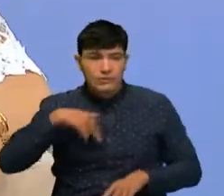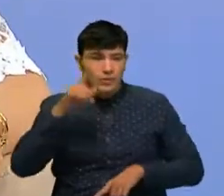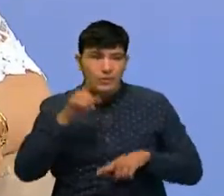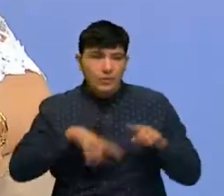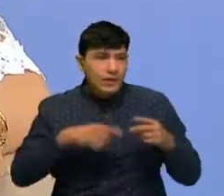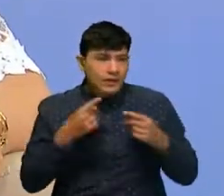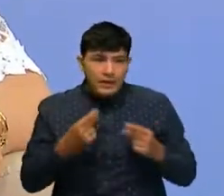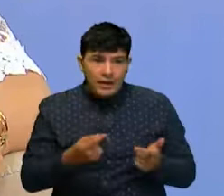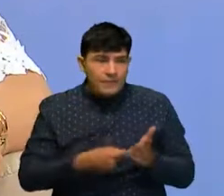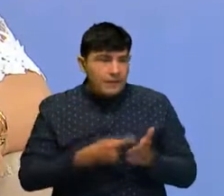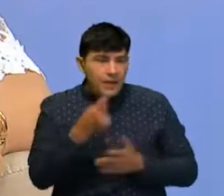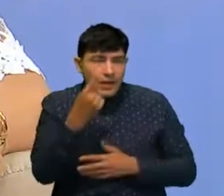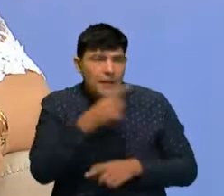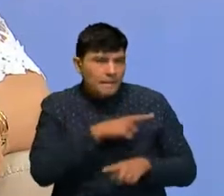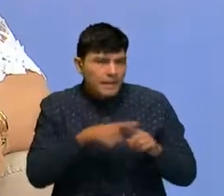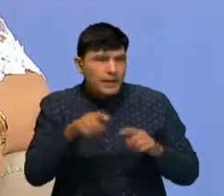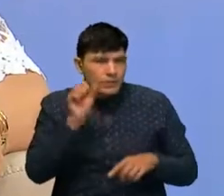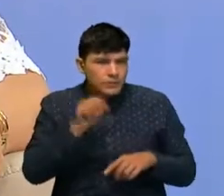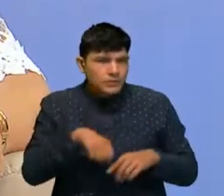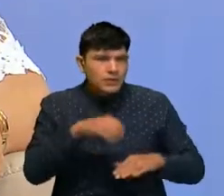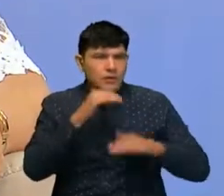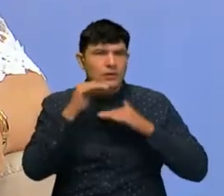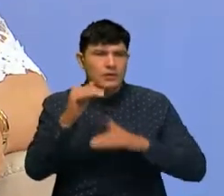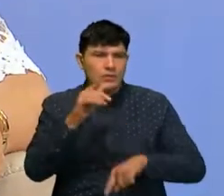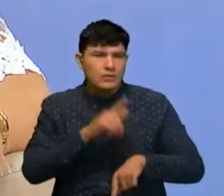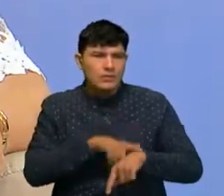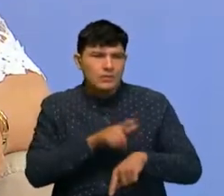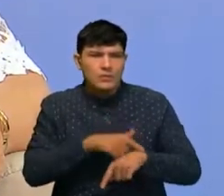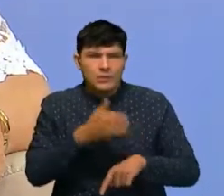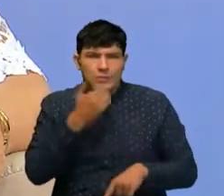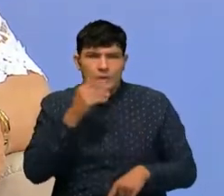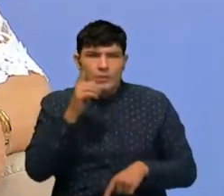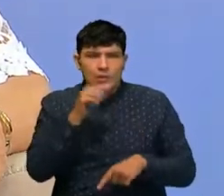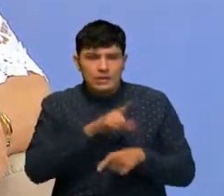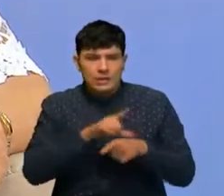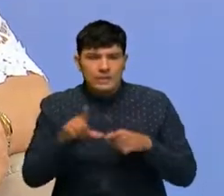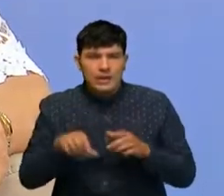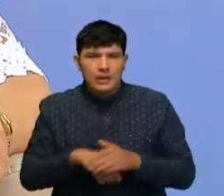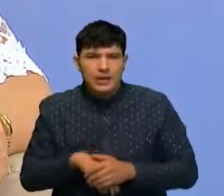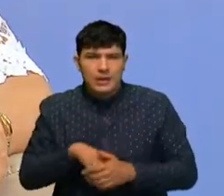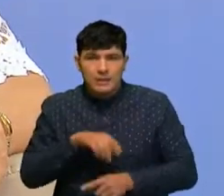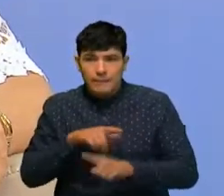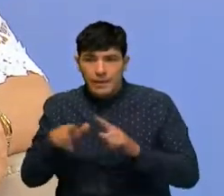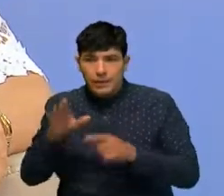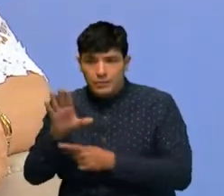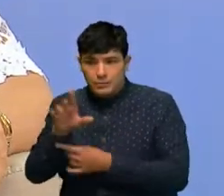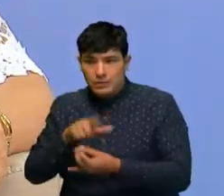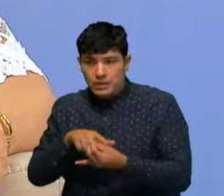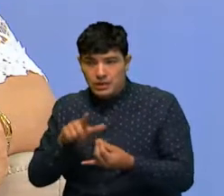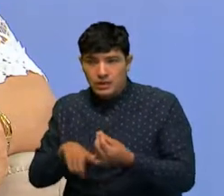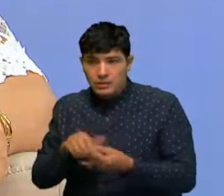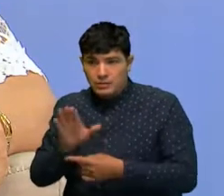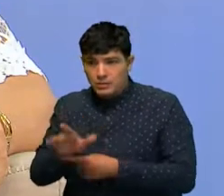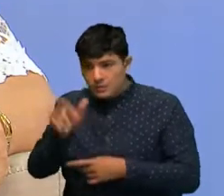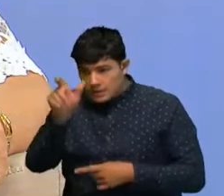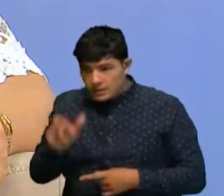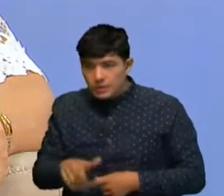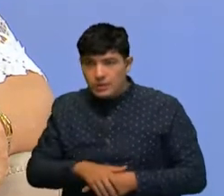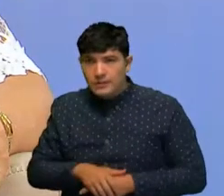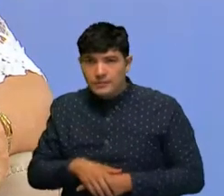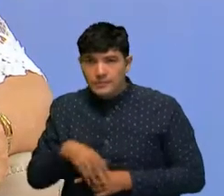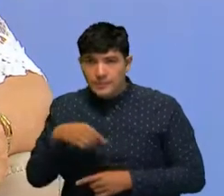inmediato, pero sí dentro de un margen que no pasará de una semana. En ese caso del televidente, del